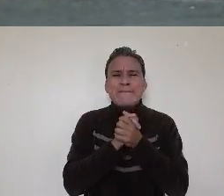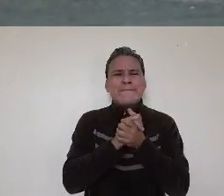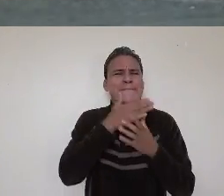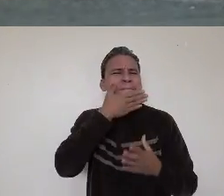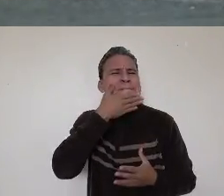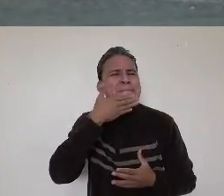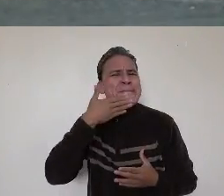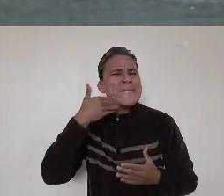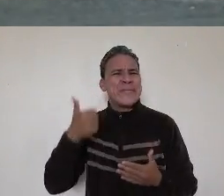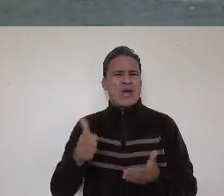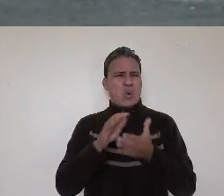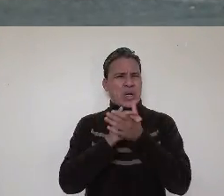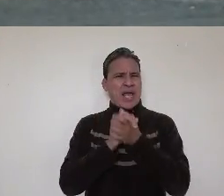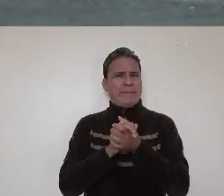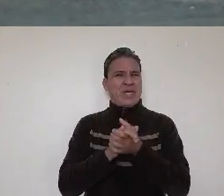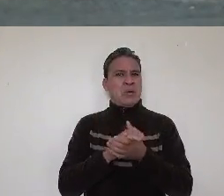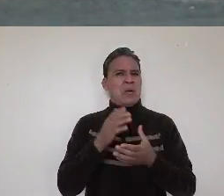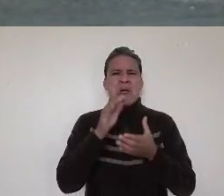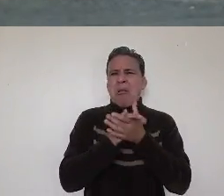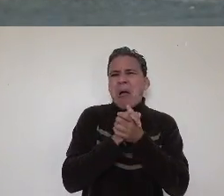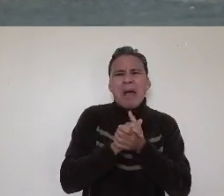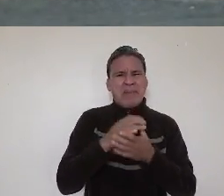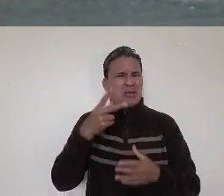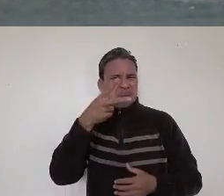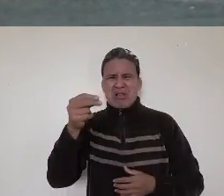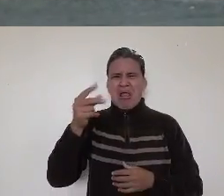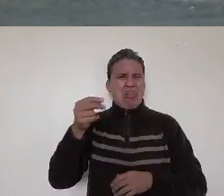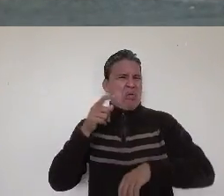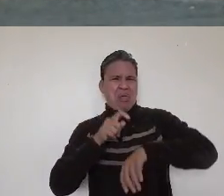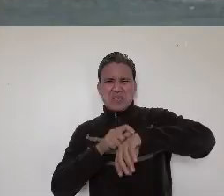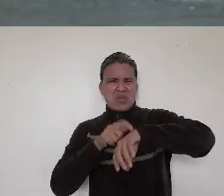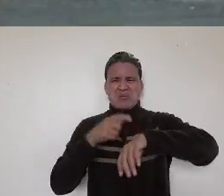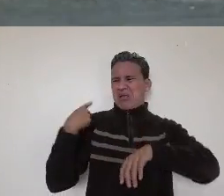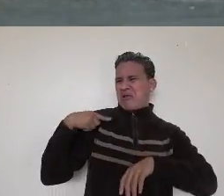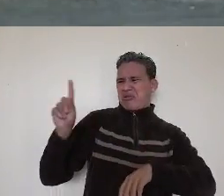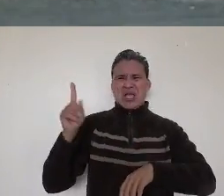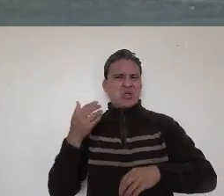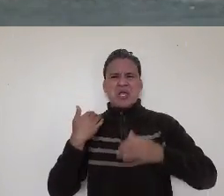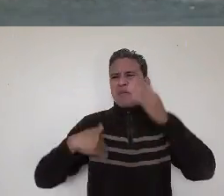pero estos como que lo despreciaron. No, no tengo tiempo, no, yo voy